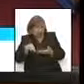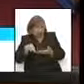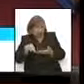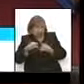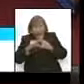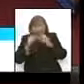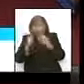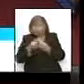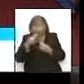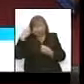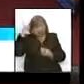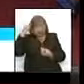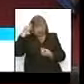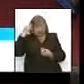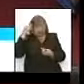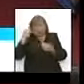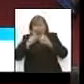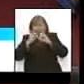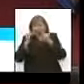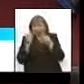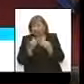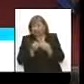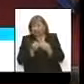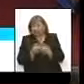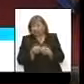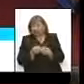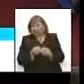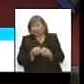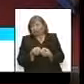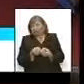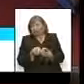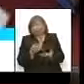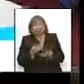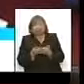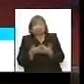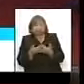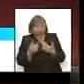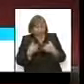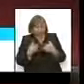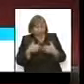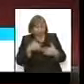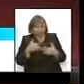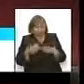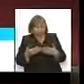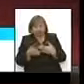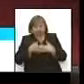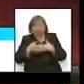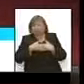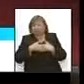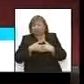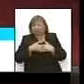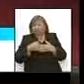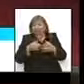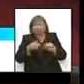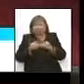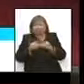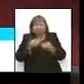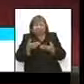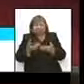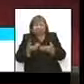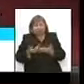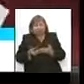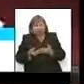partidos políticos? ¿Los que están organizados? Aquí, ahora que hemos vivido cerca, ¿no? Este no es un tema para discutir en abstracto. Este es un